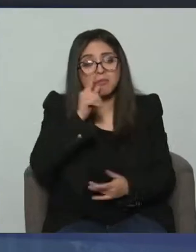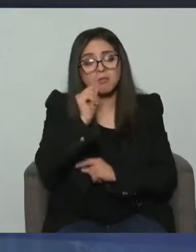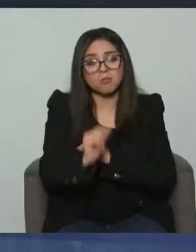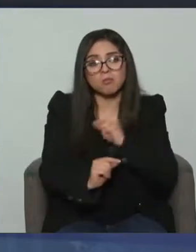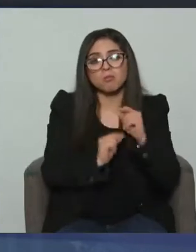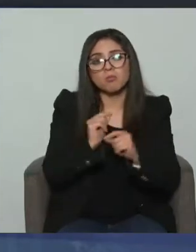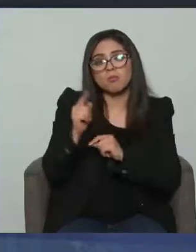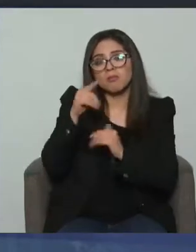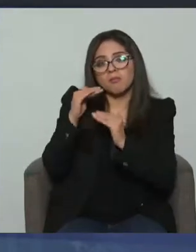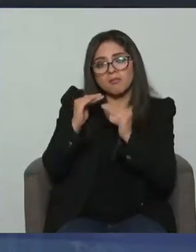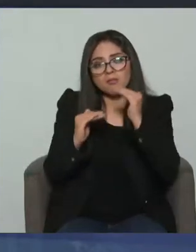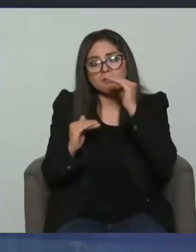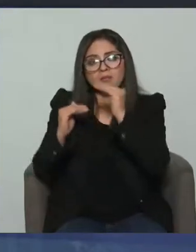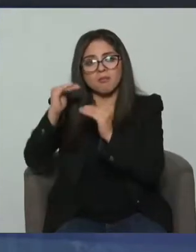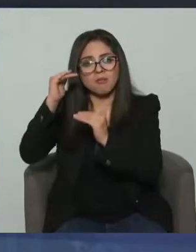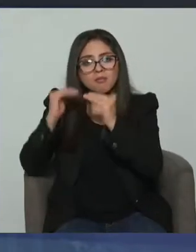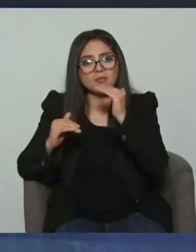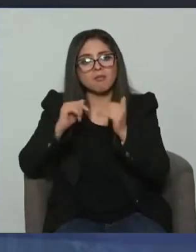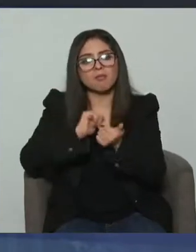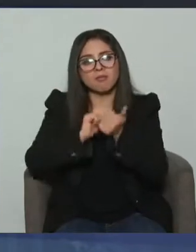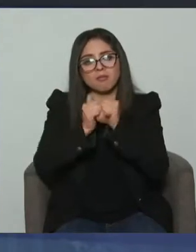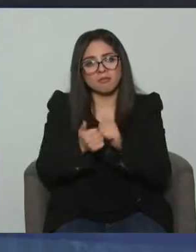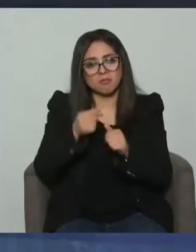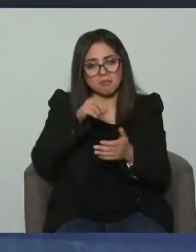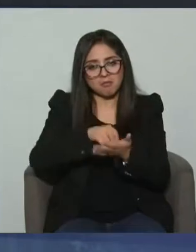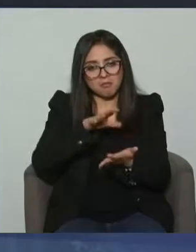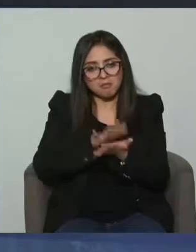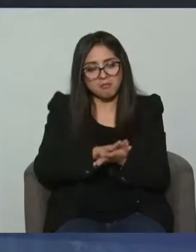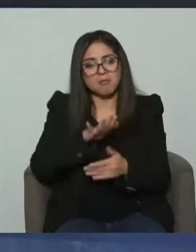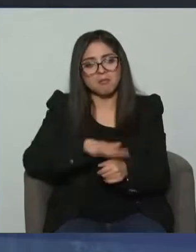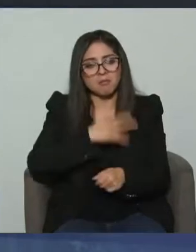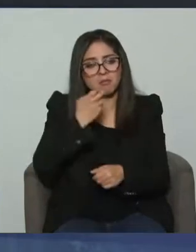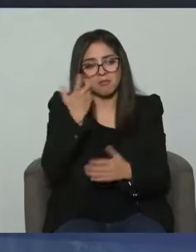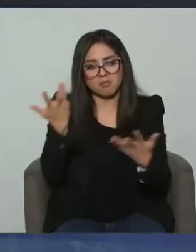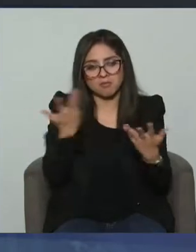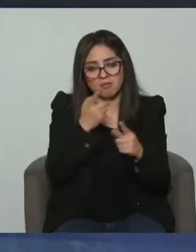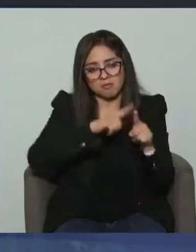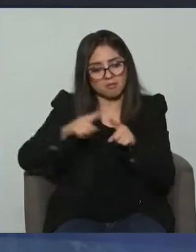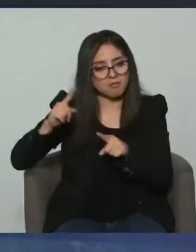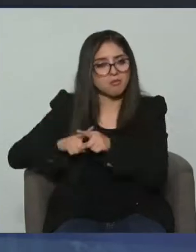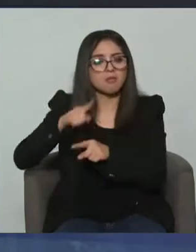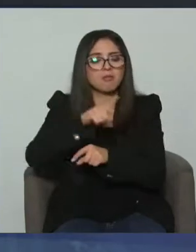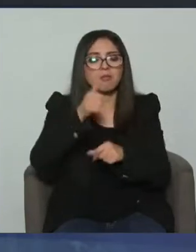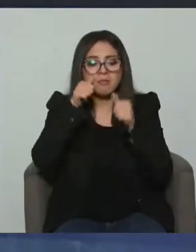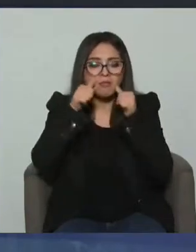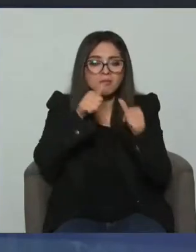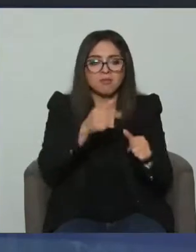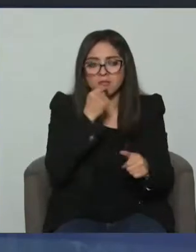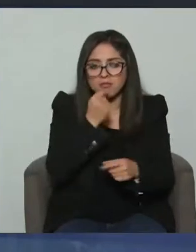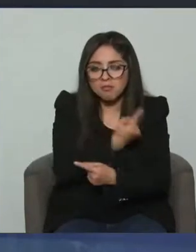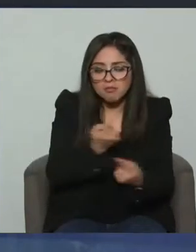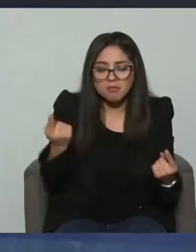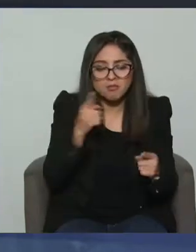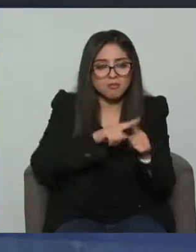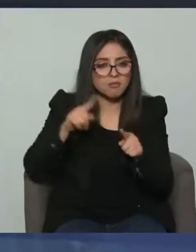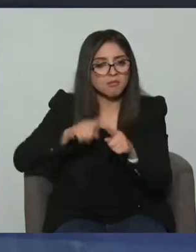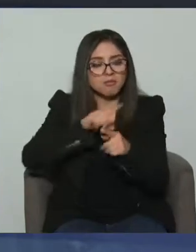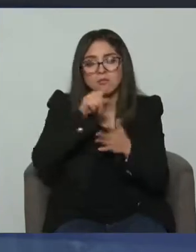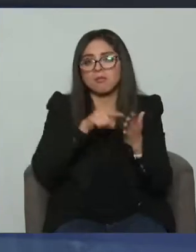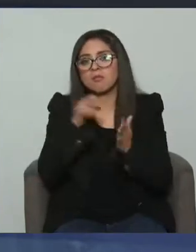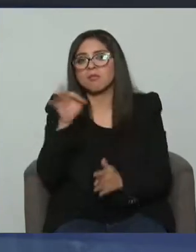contexto familiar, del contexto social y del contexto de la escuela. Entonces, lo que tenemos que ver es deseamos generar como un